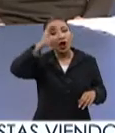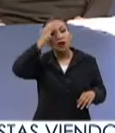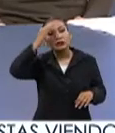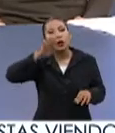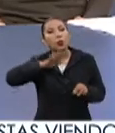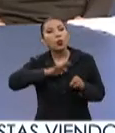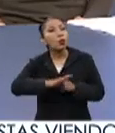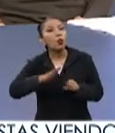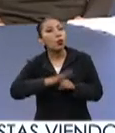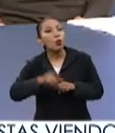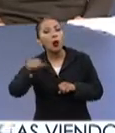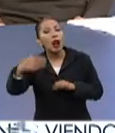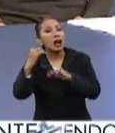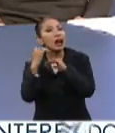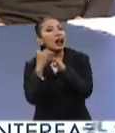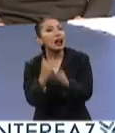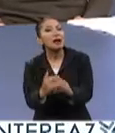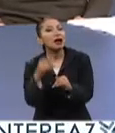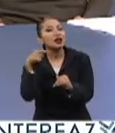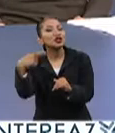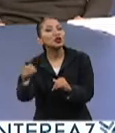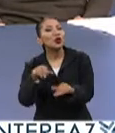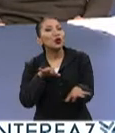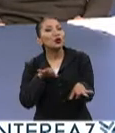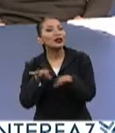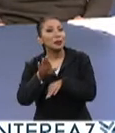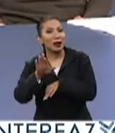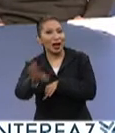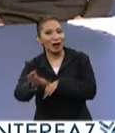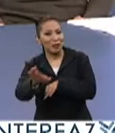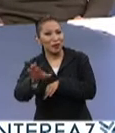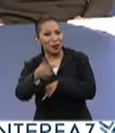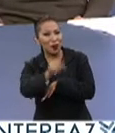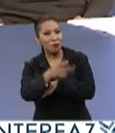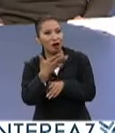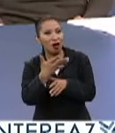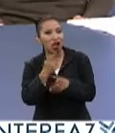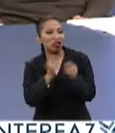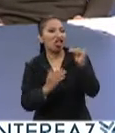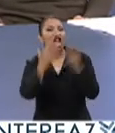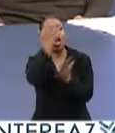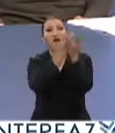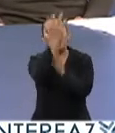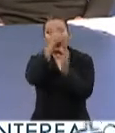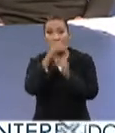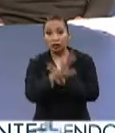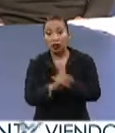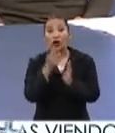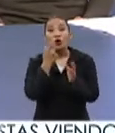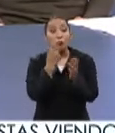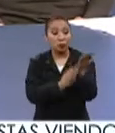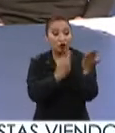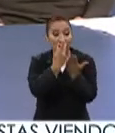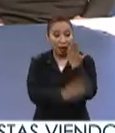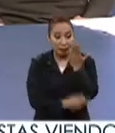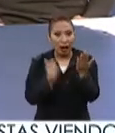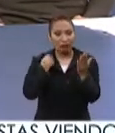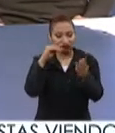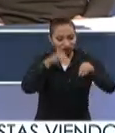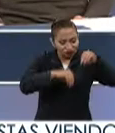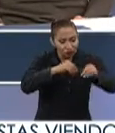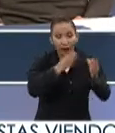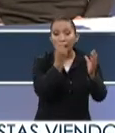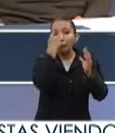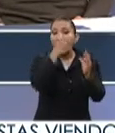cuáles son los límites en el ejercicio de sus actuaciones y a partir de un gran programa de